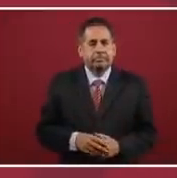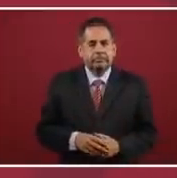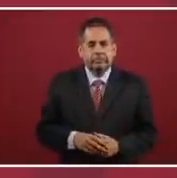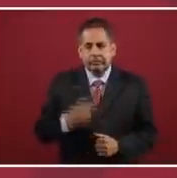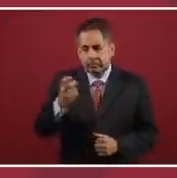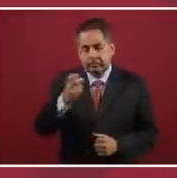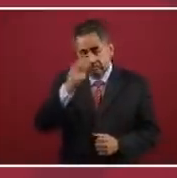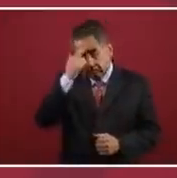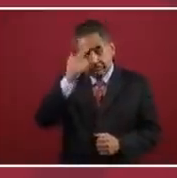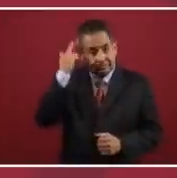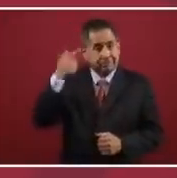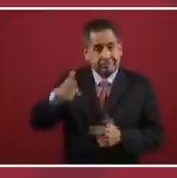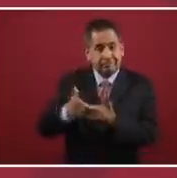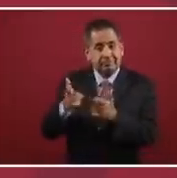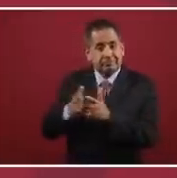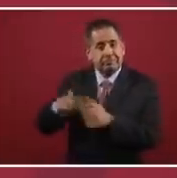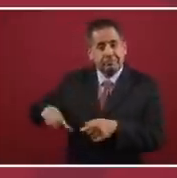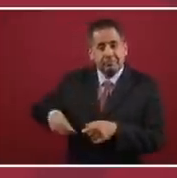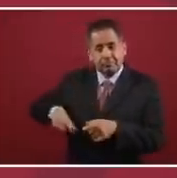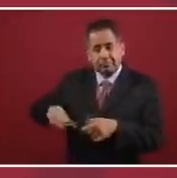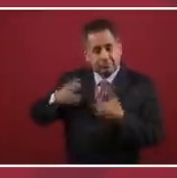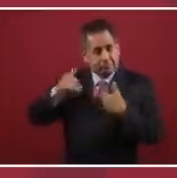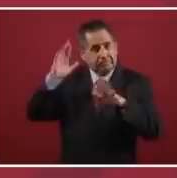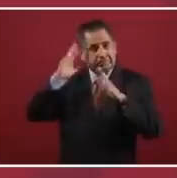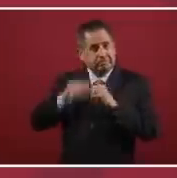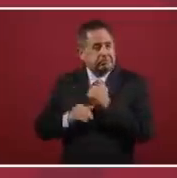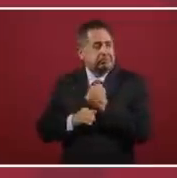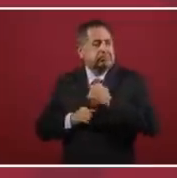Para eso era el gobierno, en eso estaban.